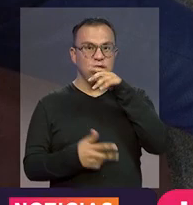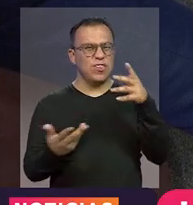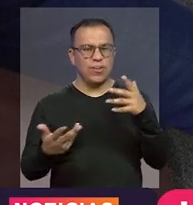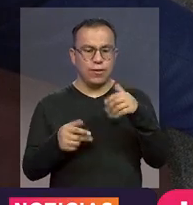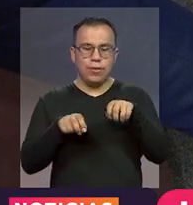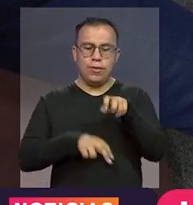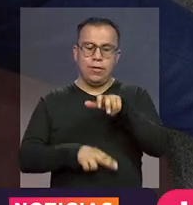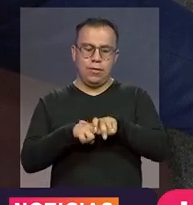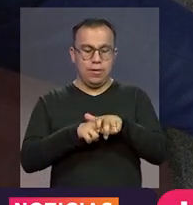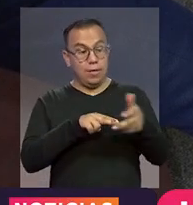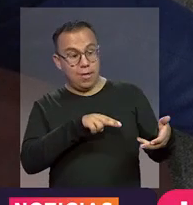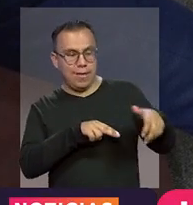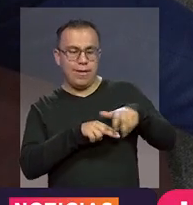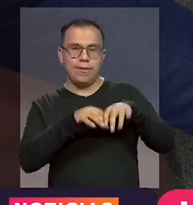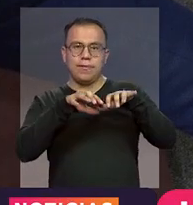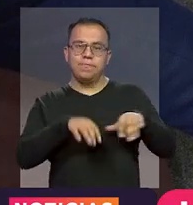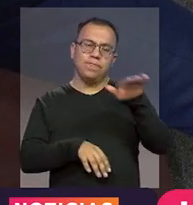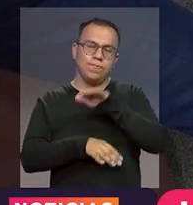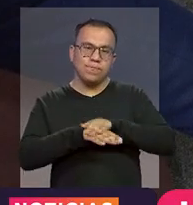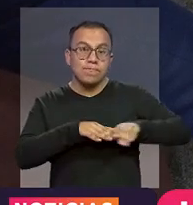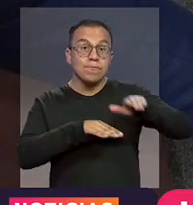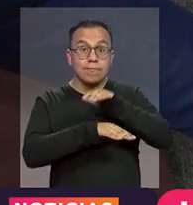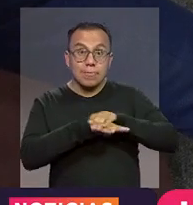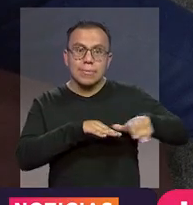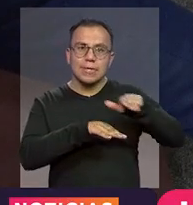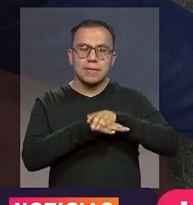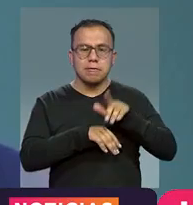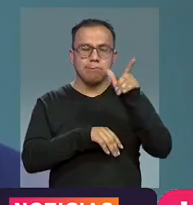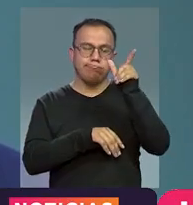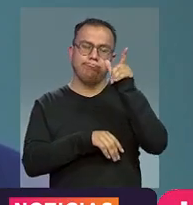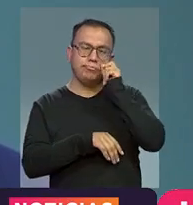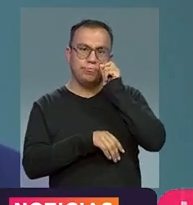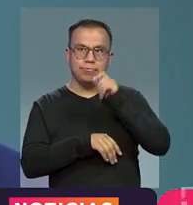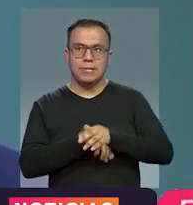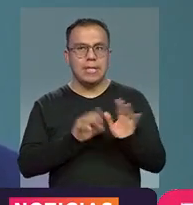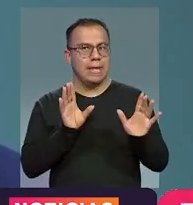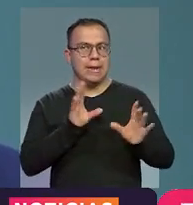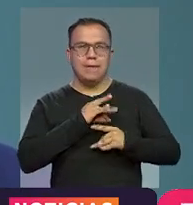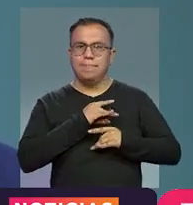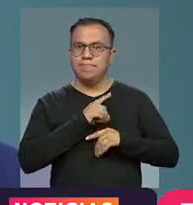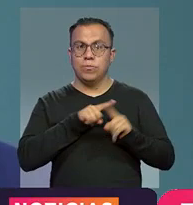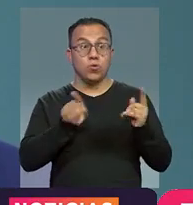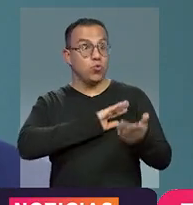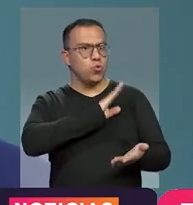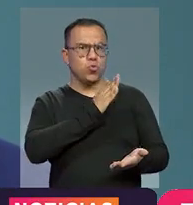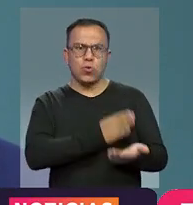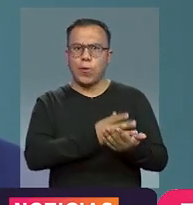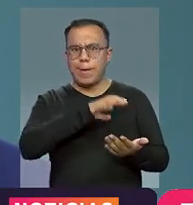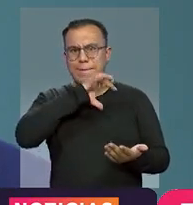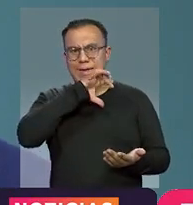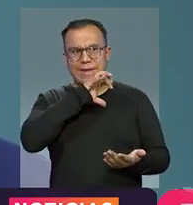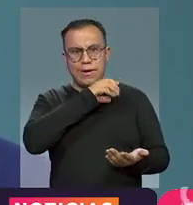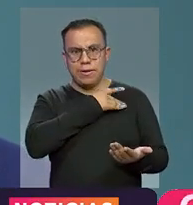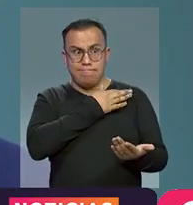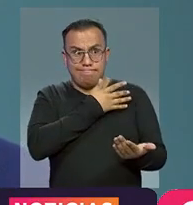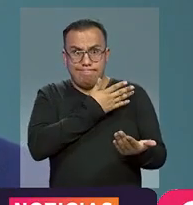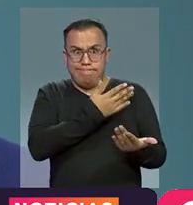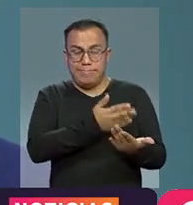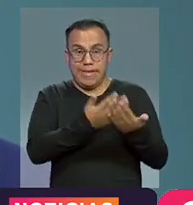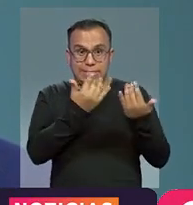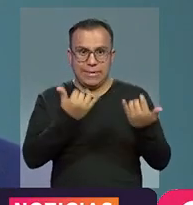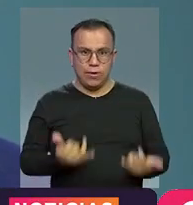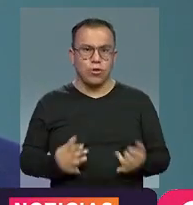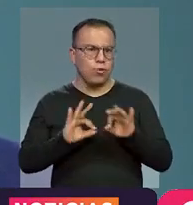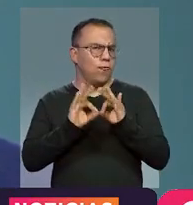encima pero empecé a consentir se me dormía el apego nosotros nunca hemos tenido mascota y de verdad es